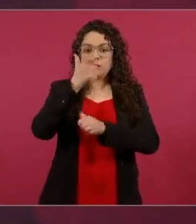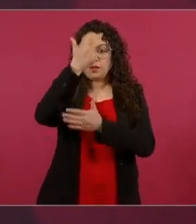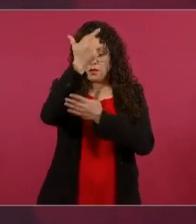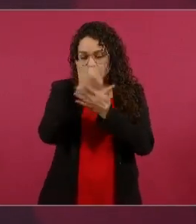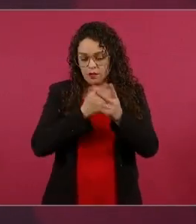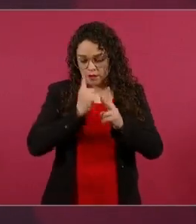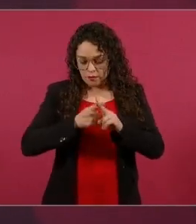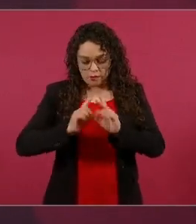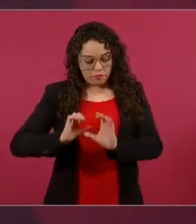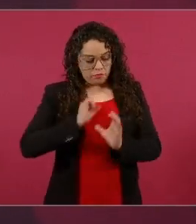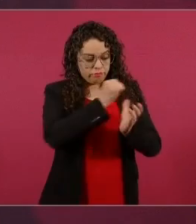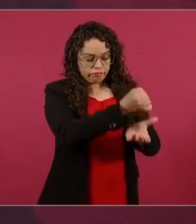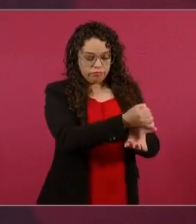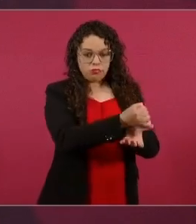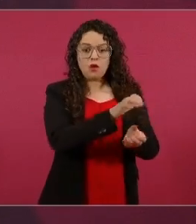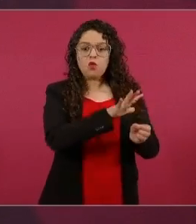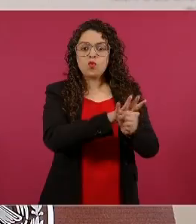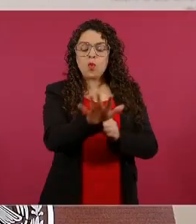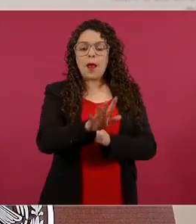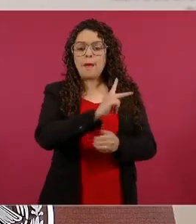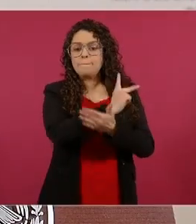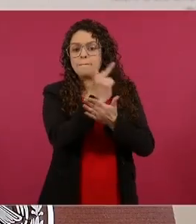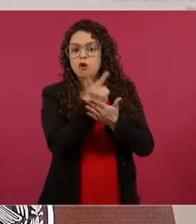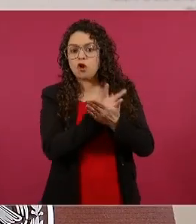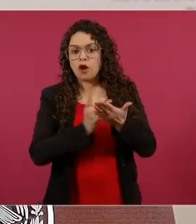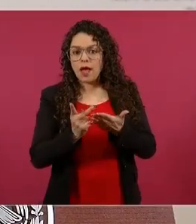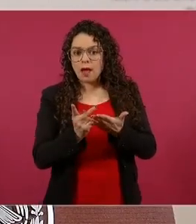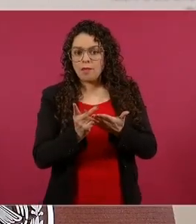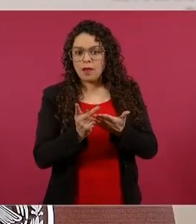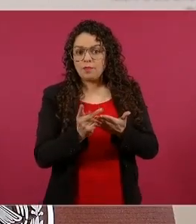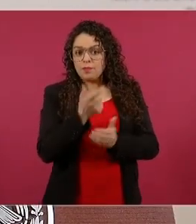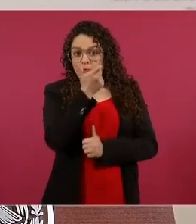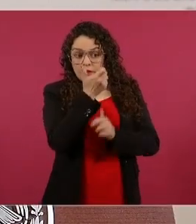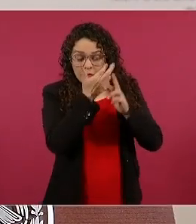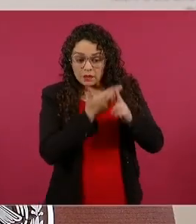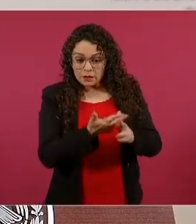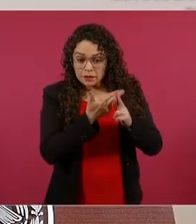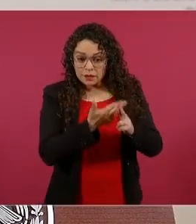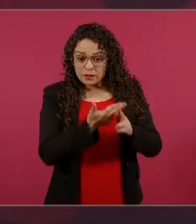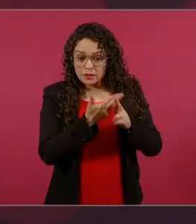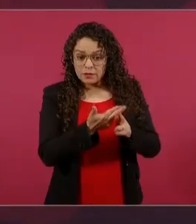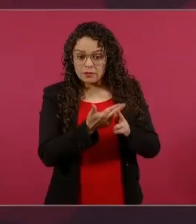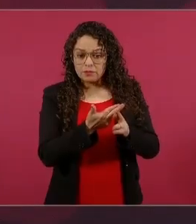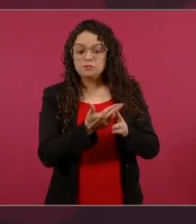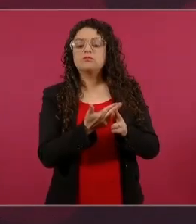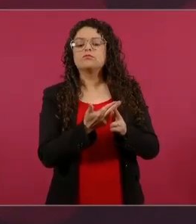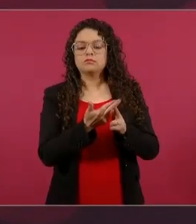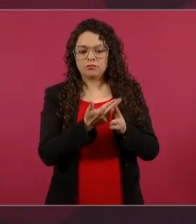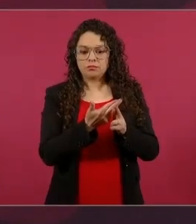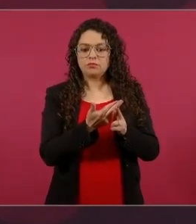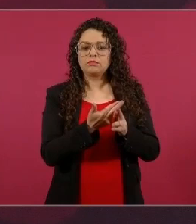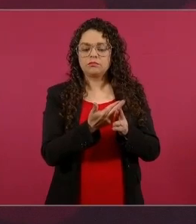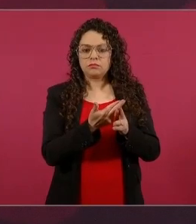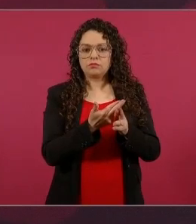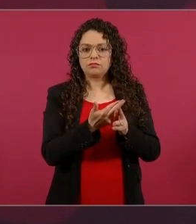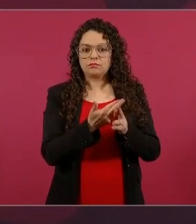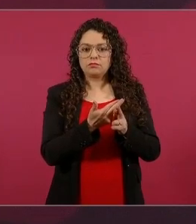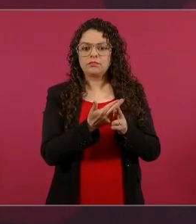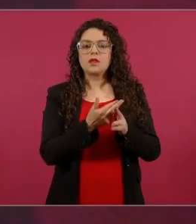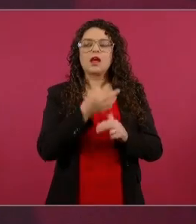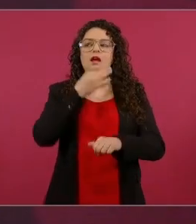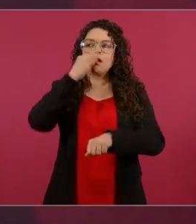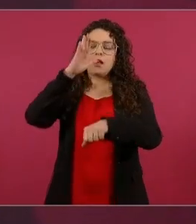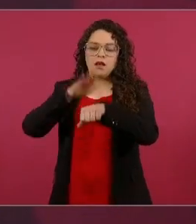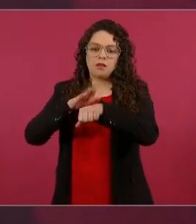queden de cualquier programa de cualquier entidad de gobierno deberán enterarse en un tiempo establecido a la